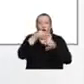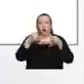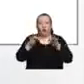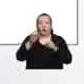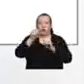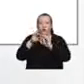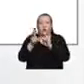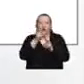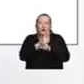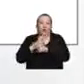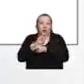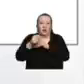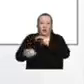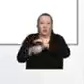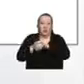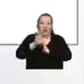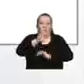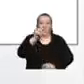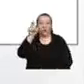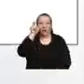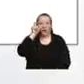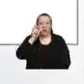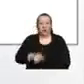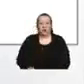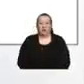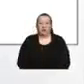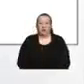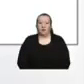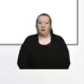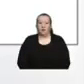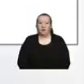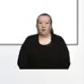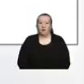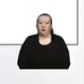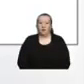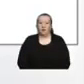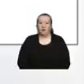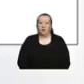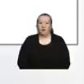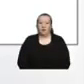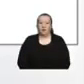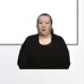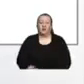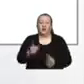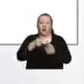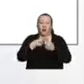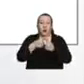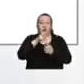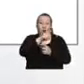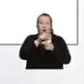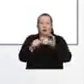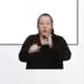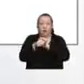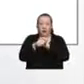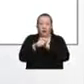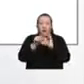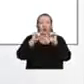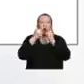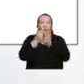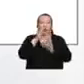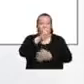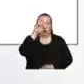en el delito y proteger a las pese a ello a ese encubrimiento de las instancias del gobierno y del